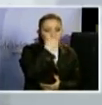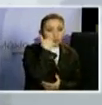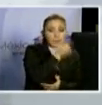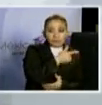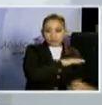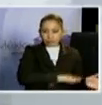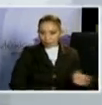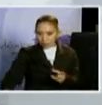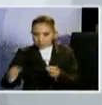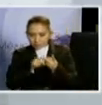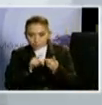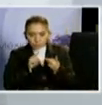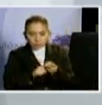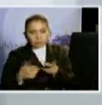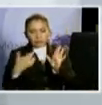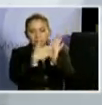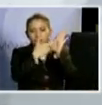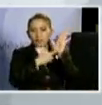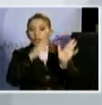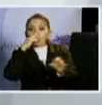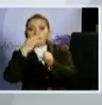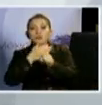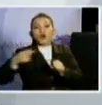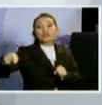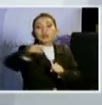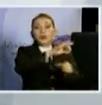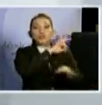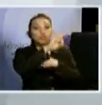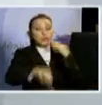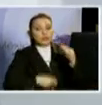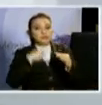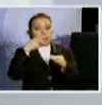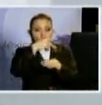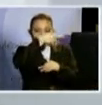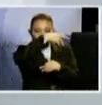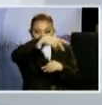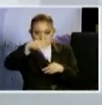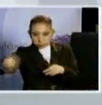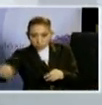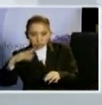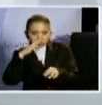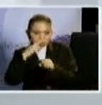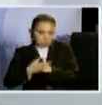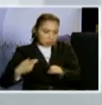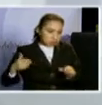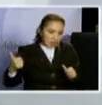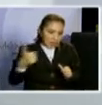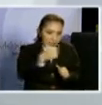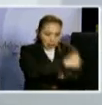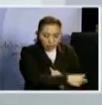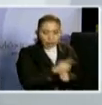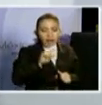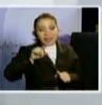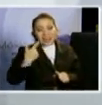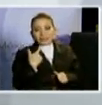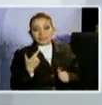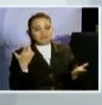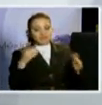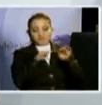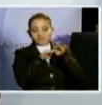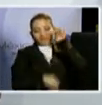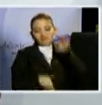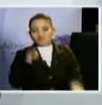segundo término, el principio de responsabilidades comunes pero diferenciadas y capacidades respectivas fue considerado